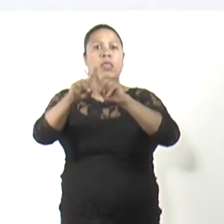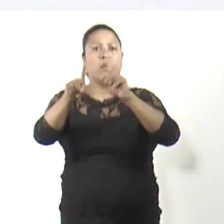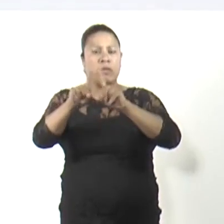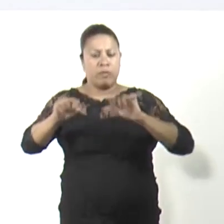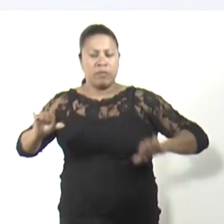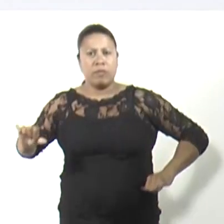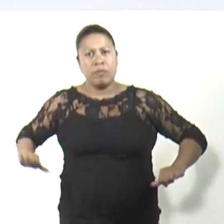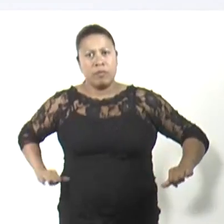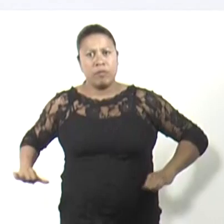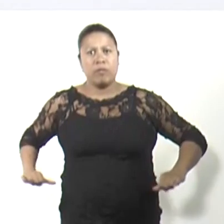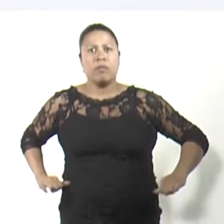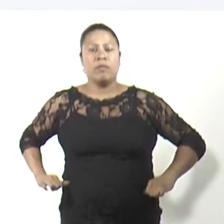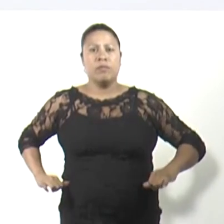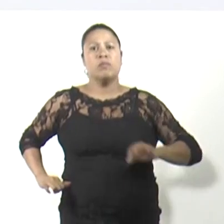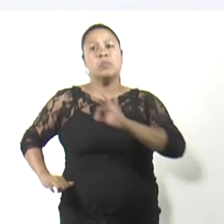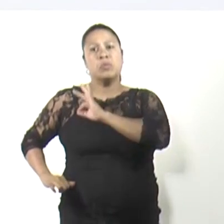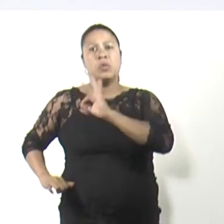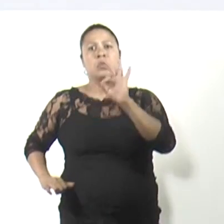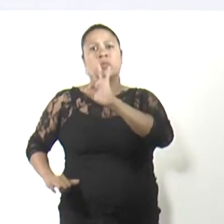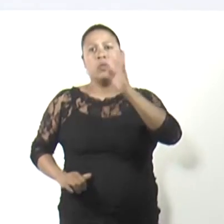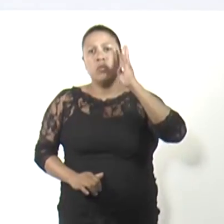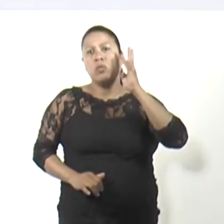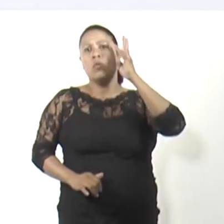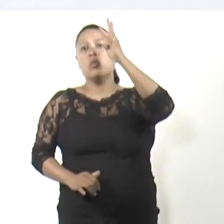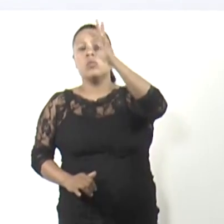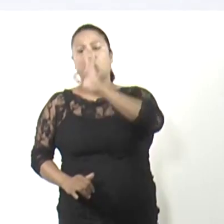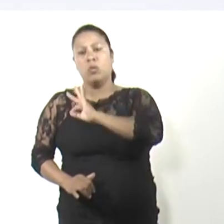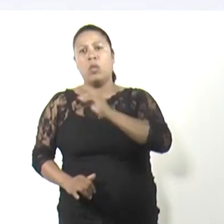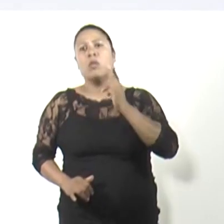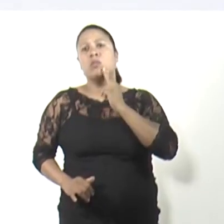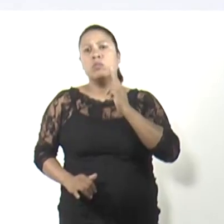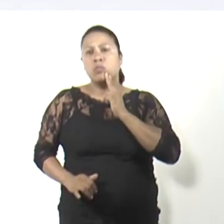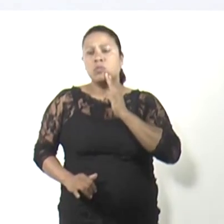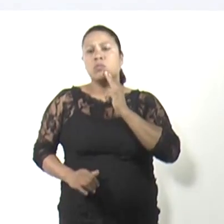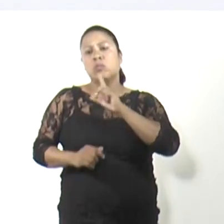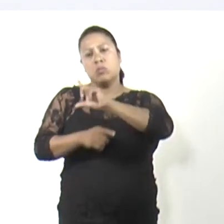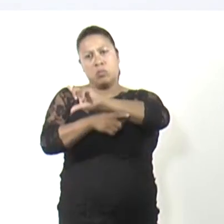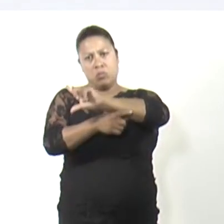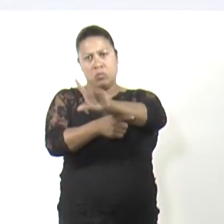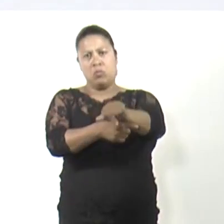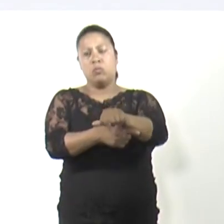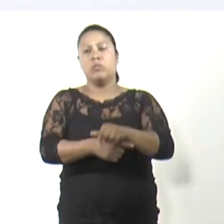actividades que te pueden servir en actividades posteriores.